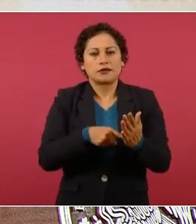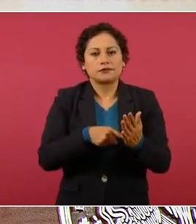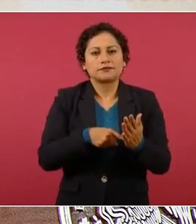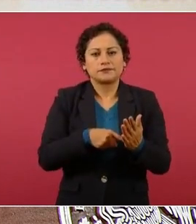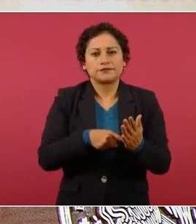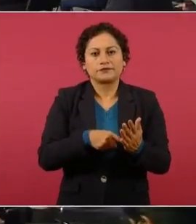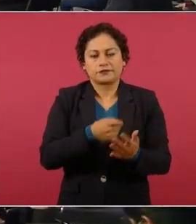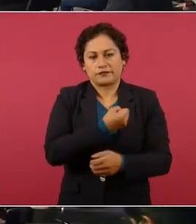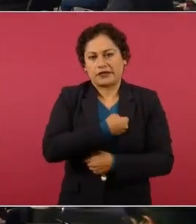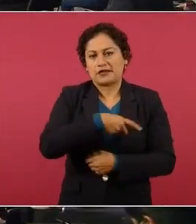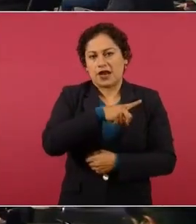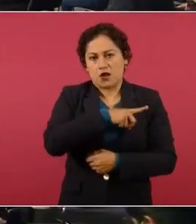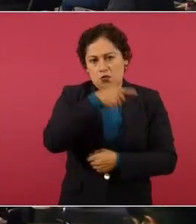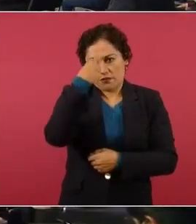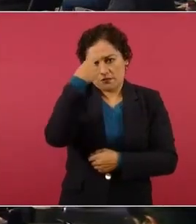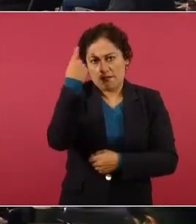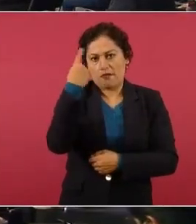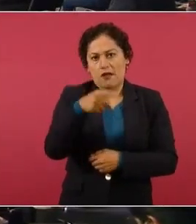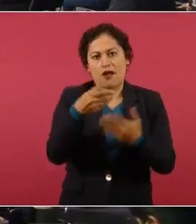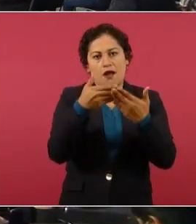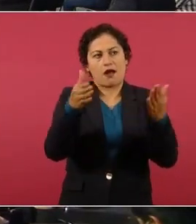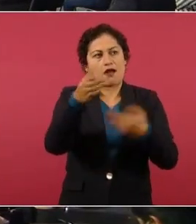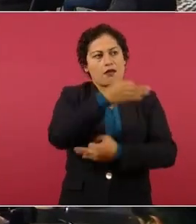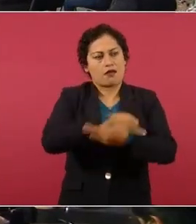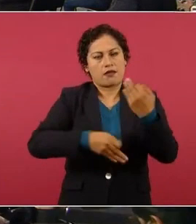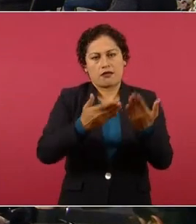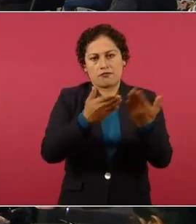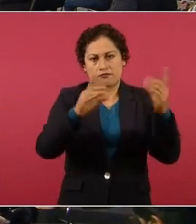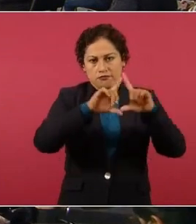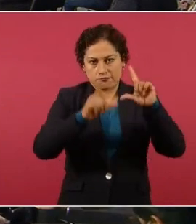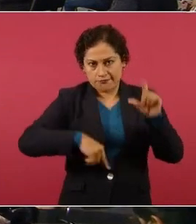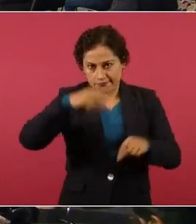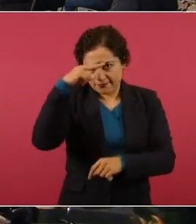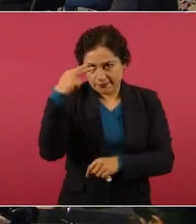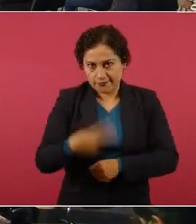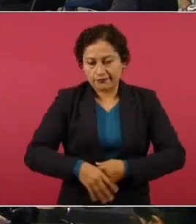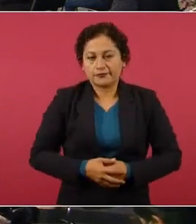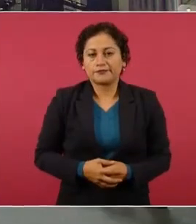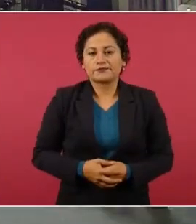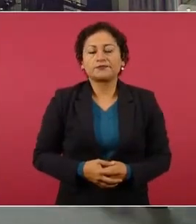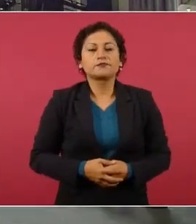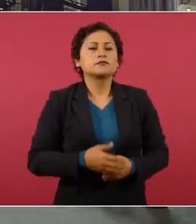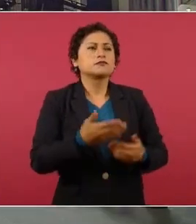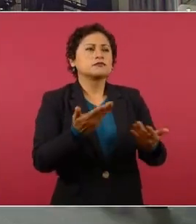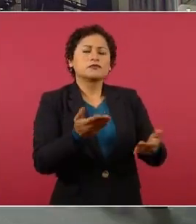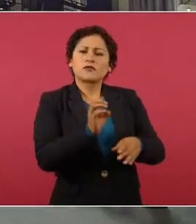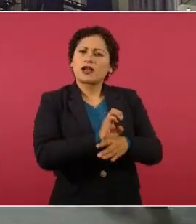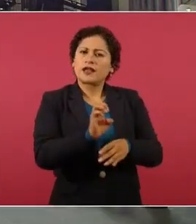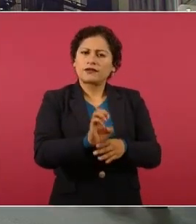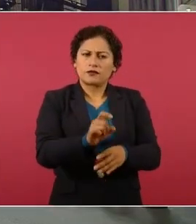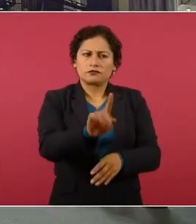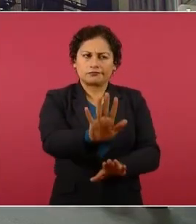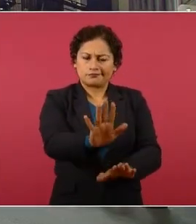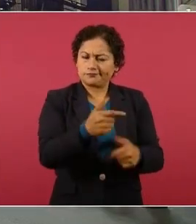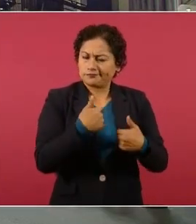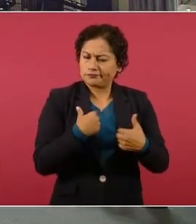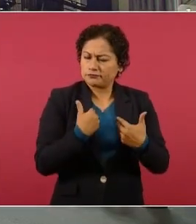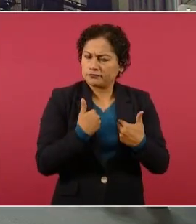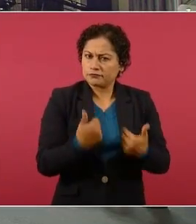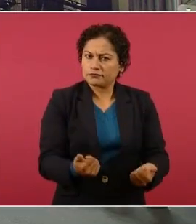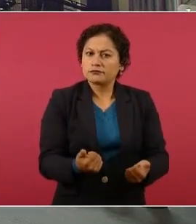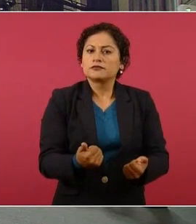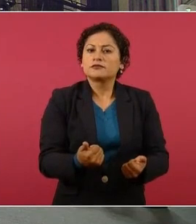de salud pública para todos los mexicanos. Entonces, señor presidente, para entender, si alguien con